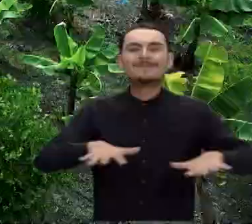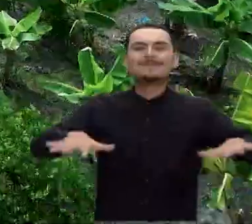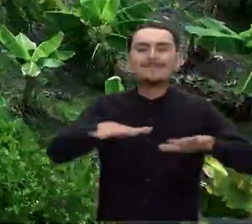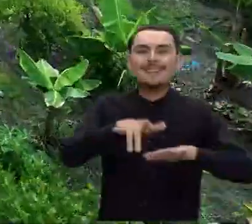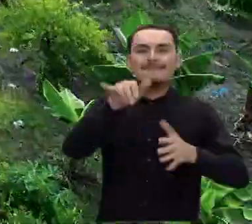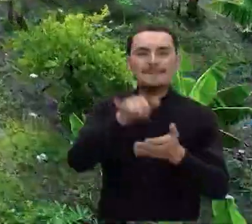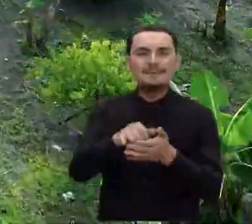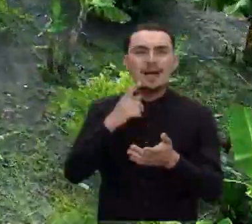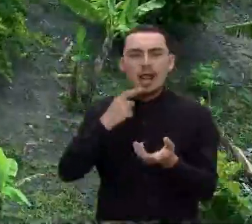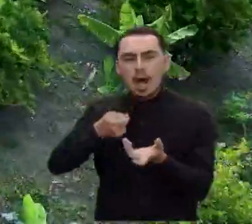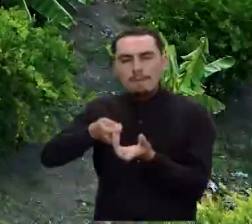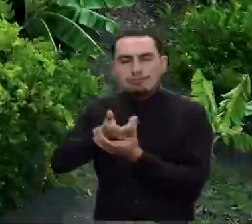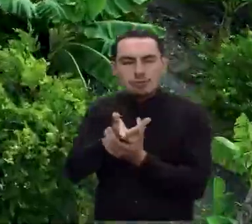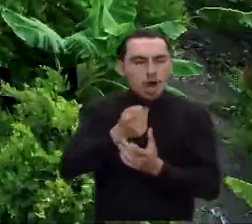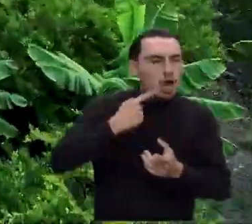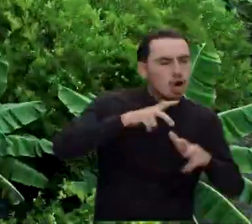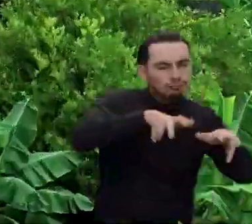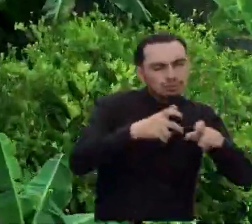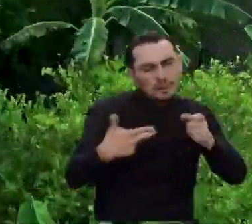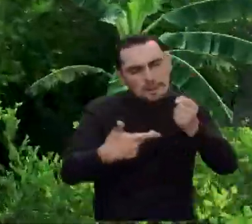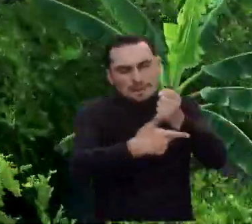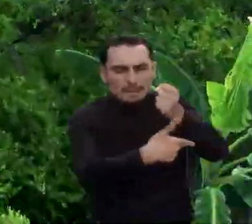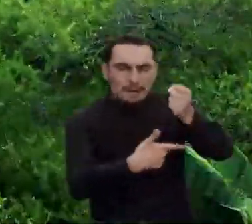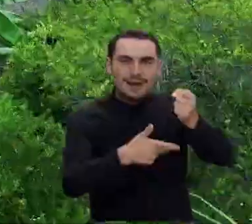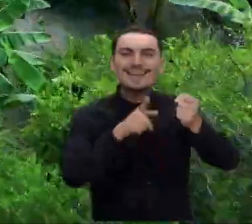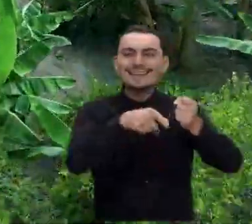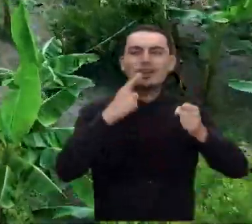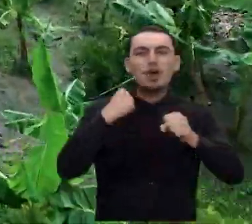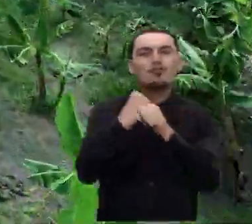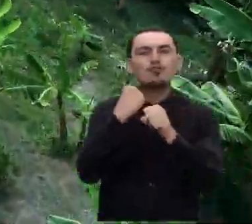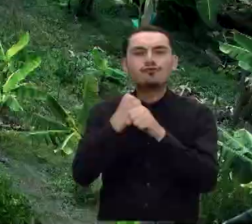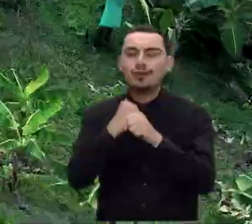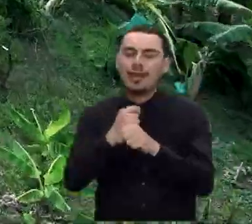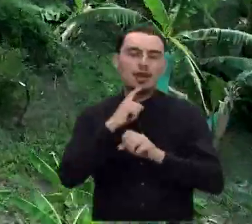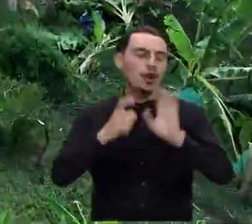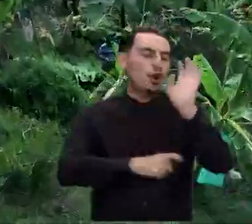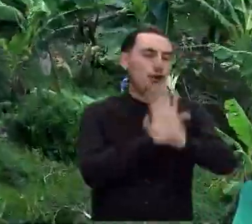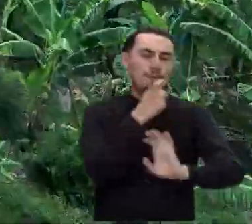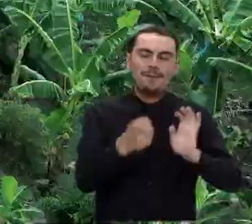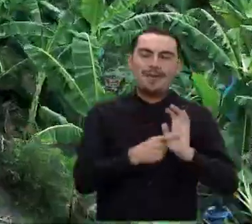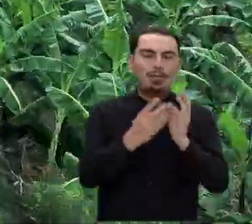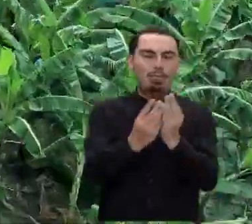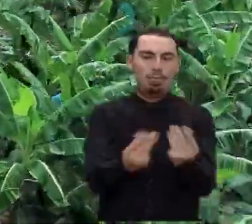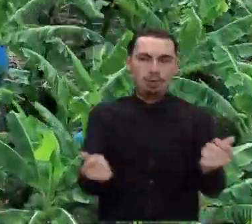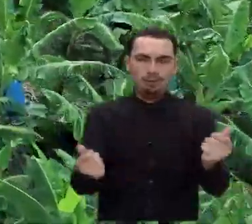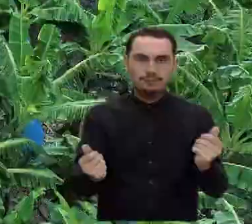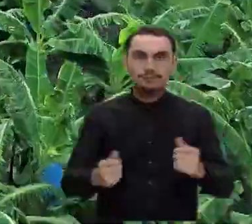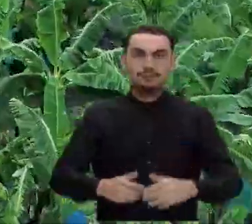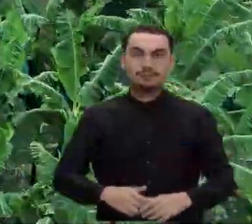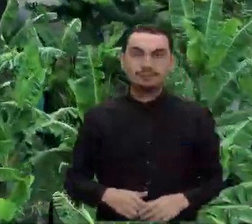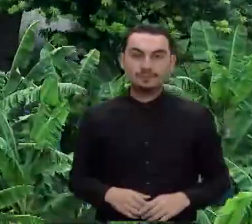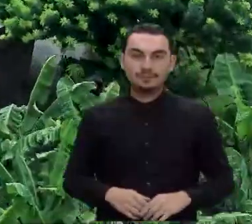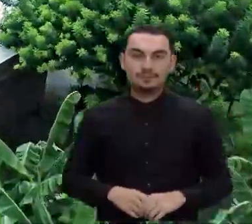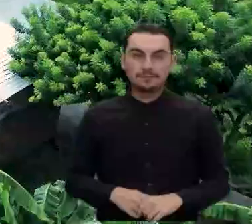esas erradicaciones, ¿los productores erradicaron todos sus cultivos? Prácticamente la mayoría